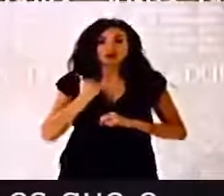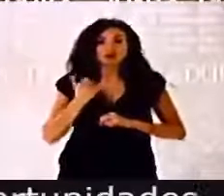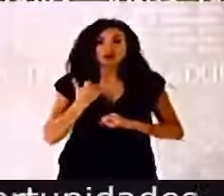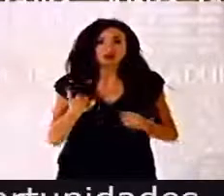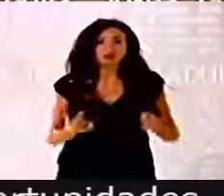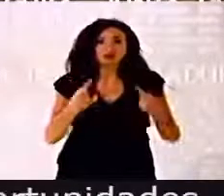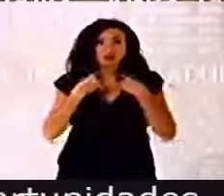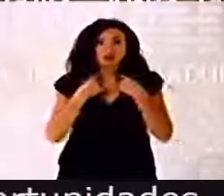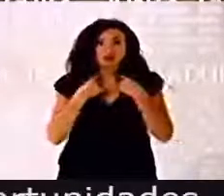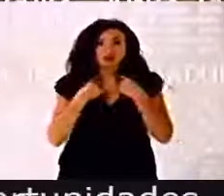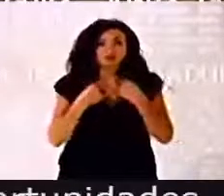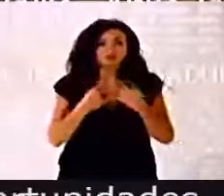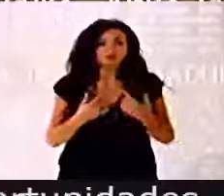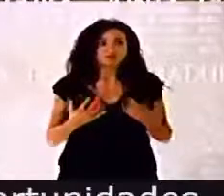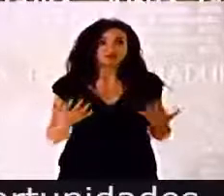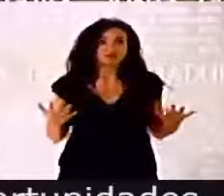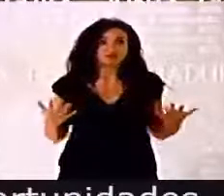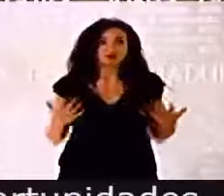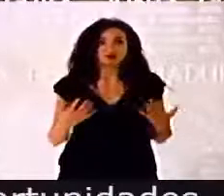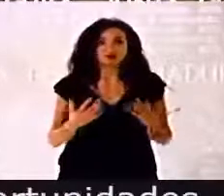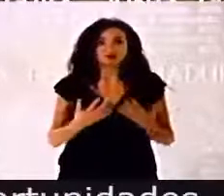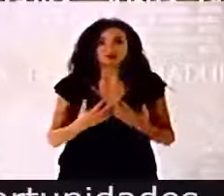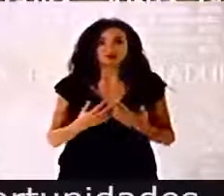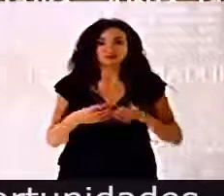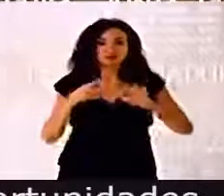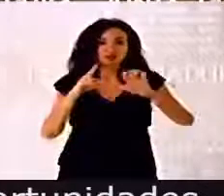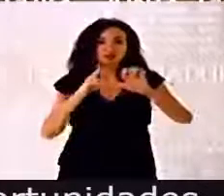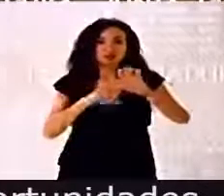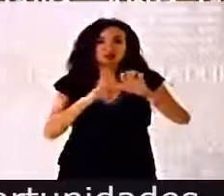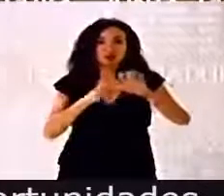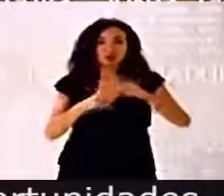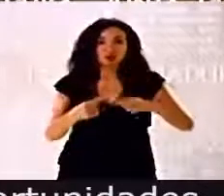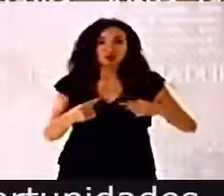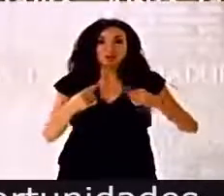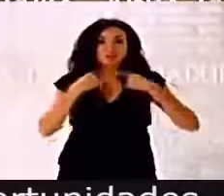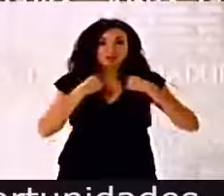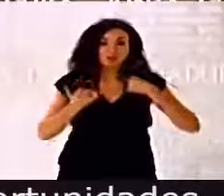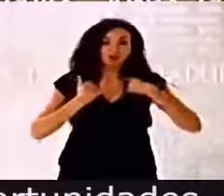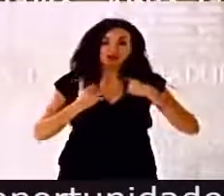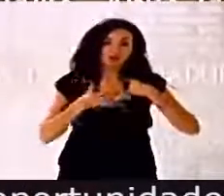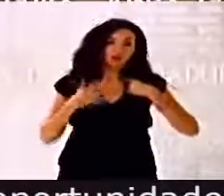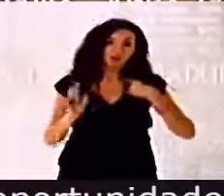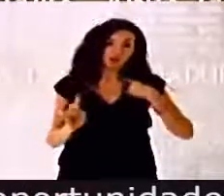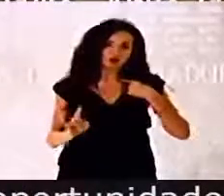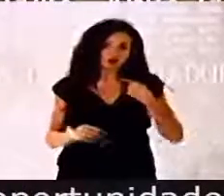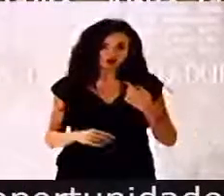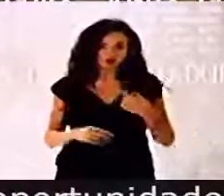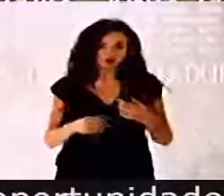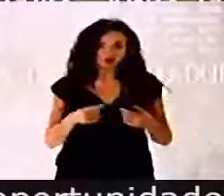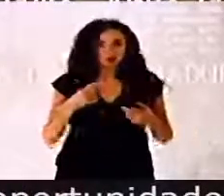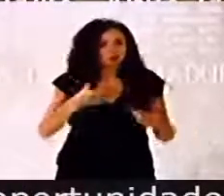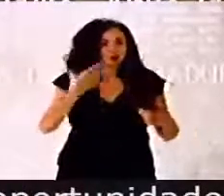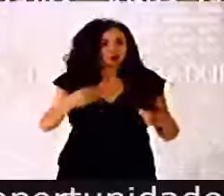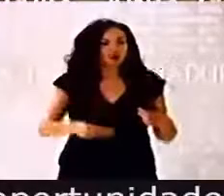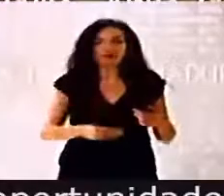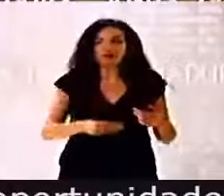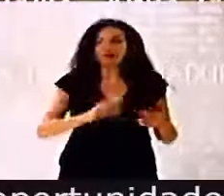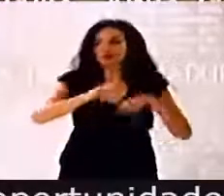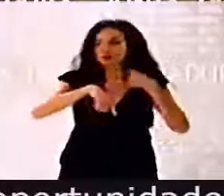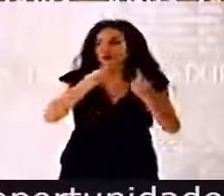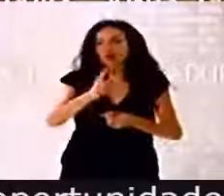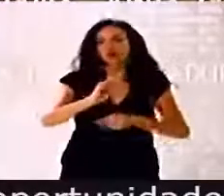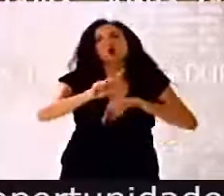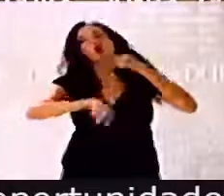no queremos abocar esta región a que no tenga oportunidades. Y luego esto podrá tener toda la contestación social del mundo, porque además